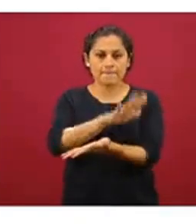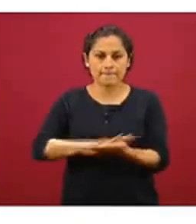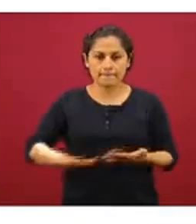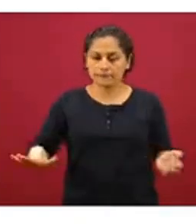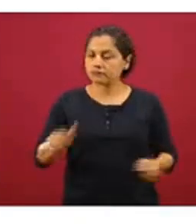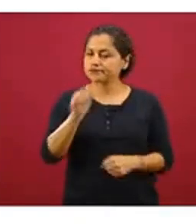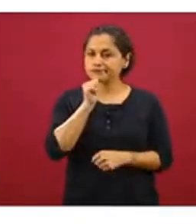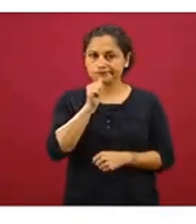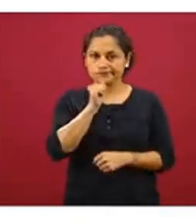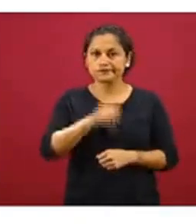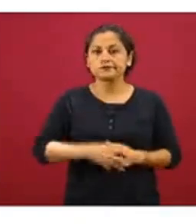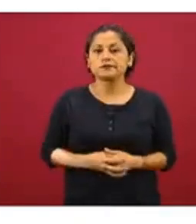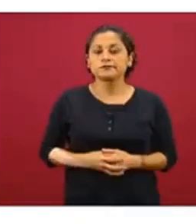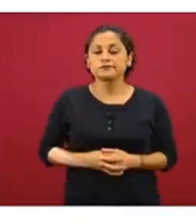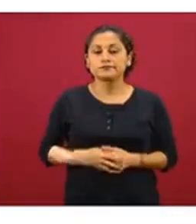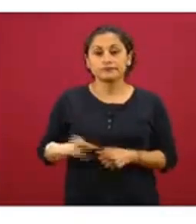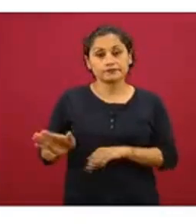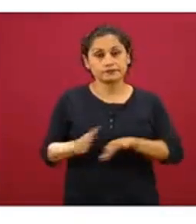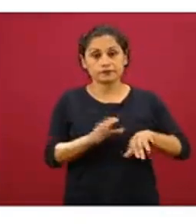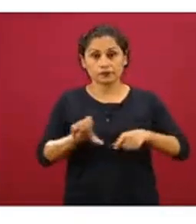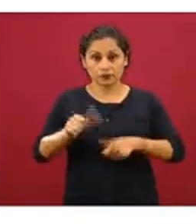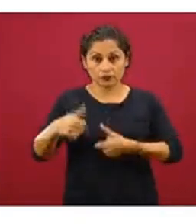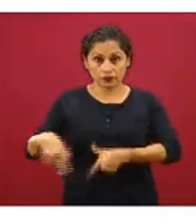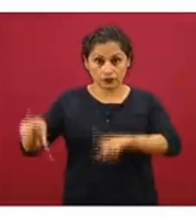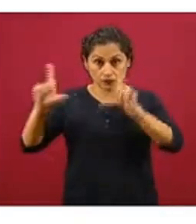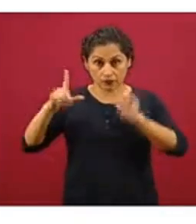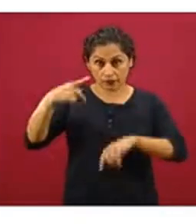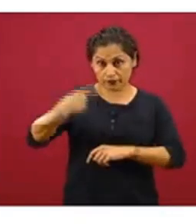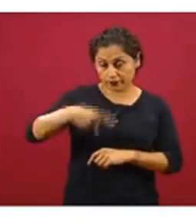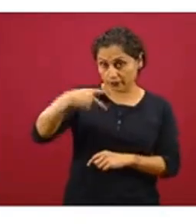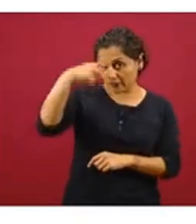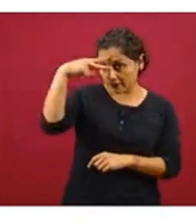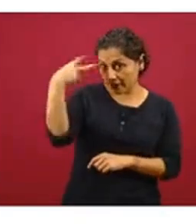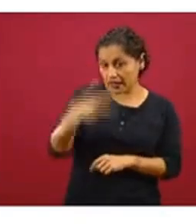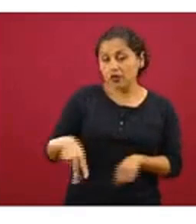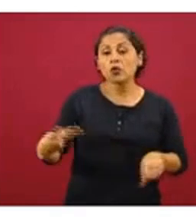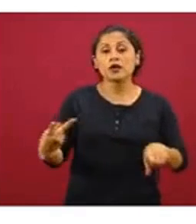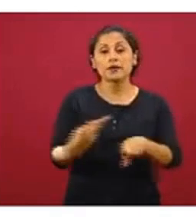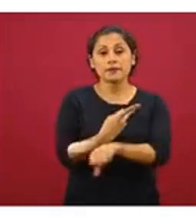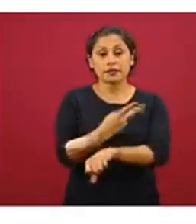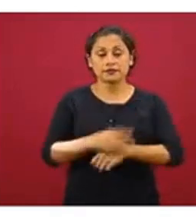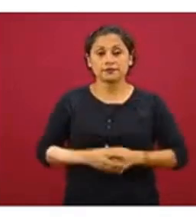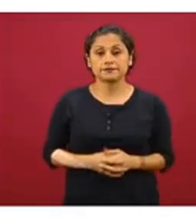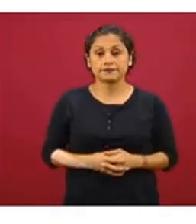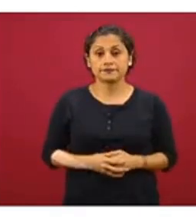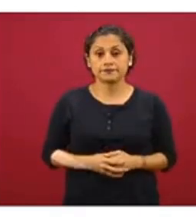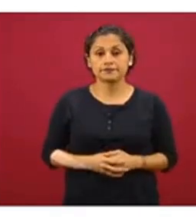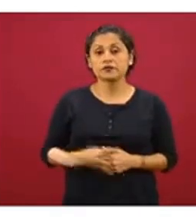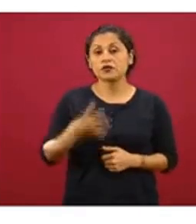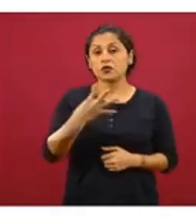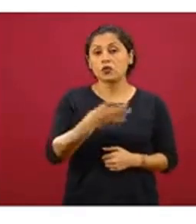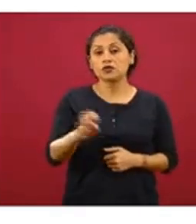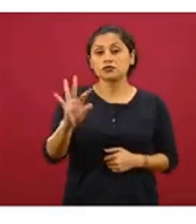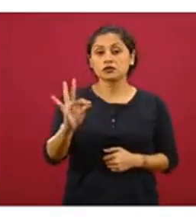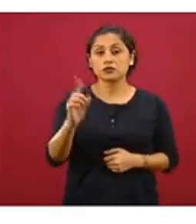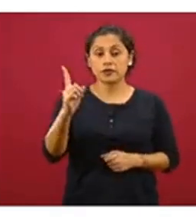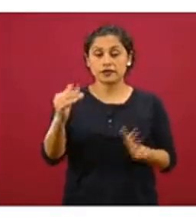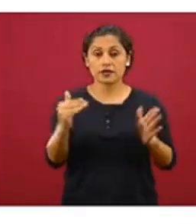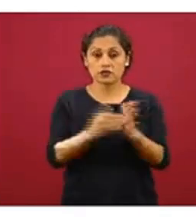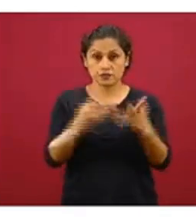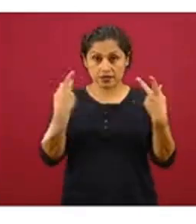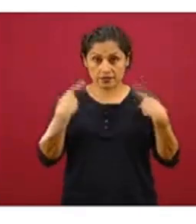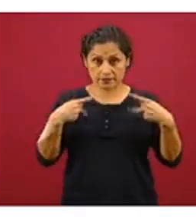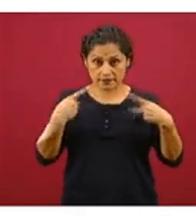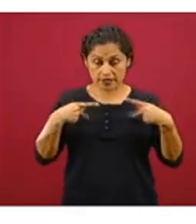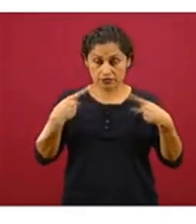la siguiente diapositiva, es la actualización de los números para el territorio mexicano. Más de 441,000 las personas que hasta